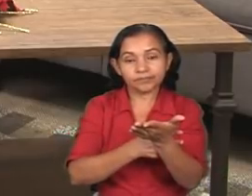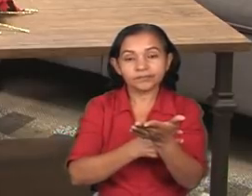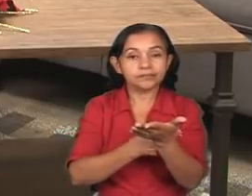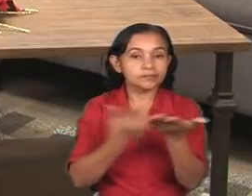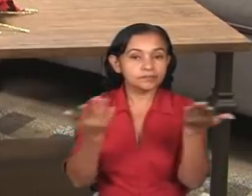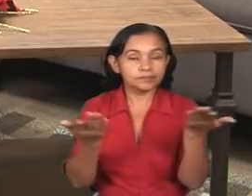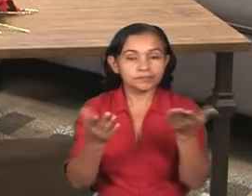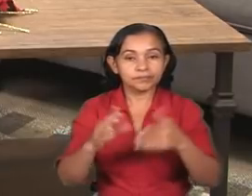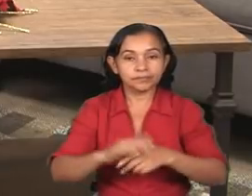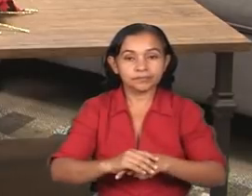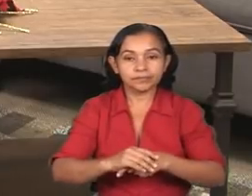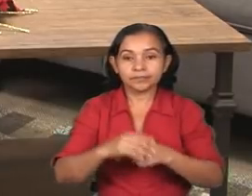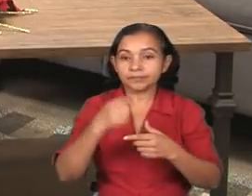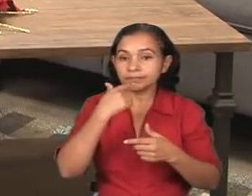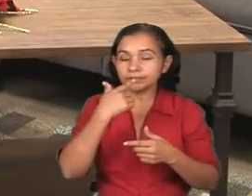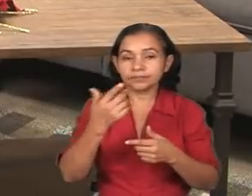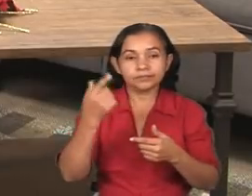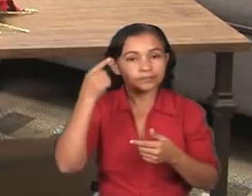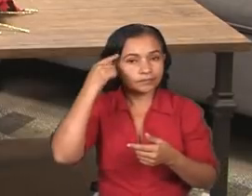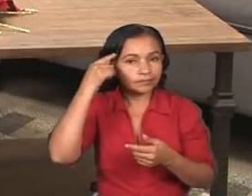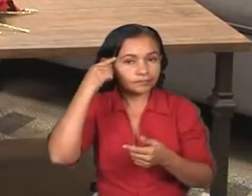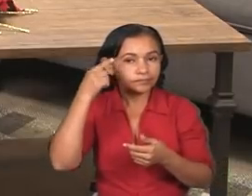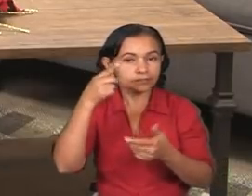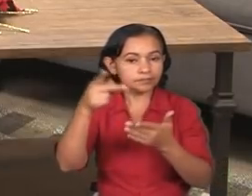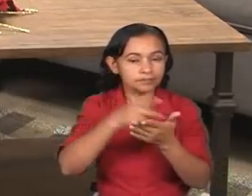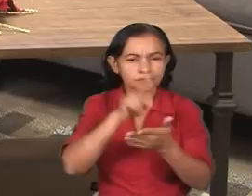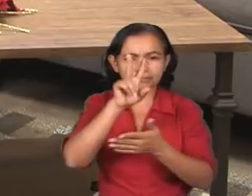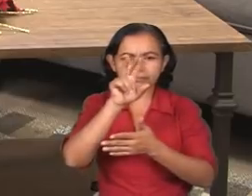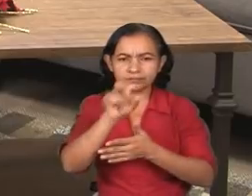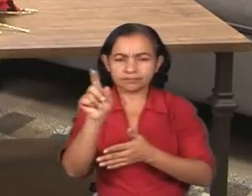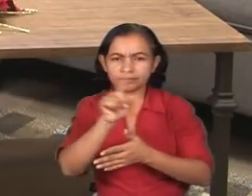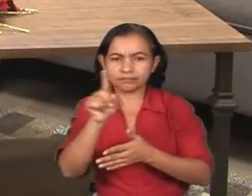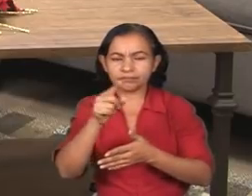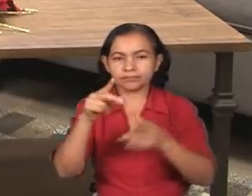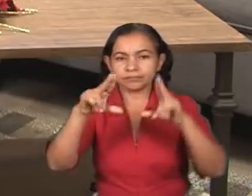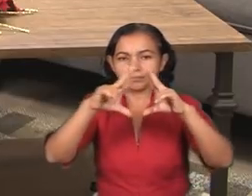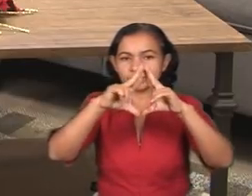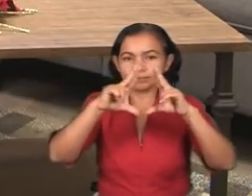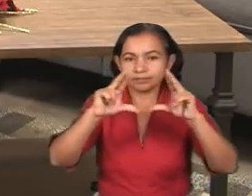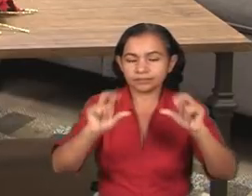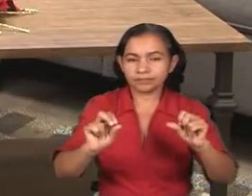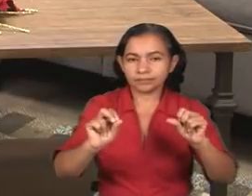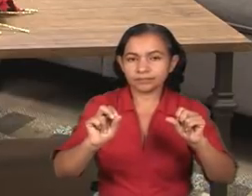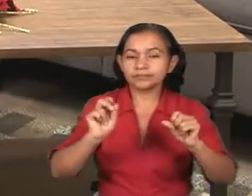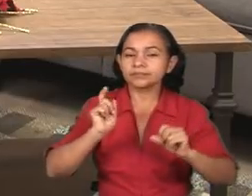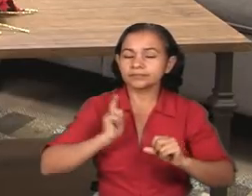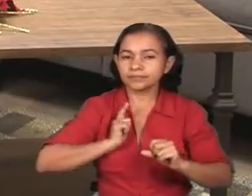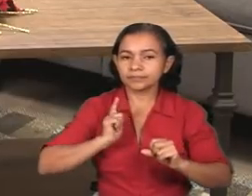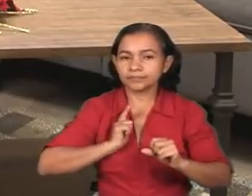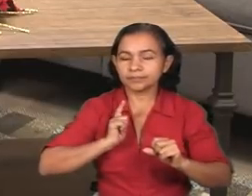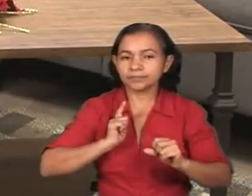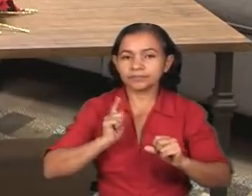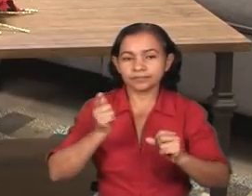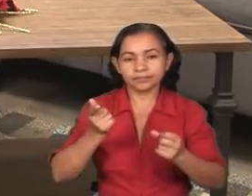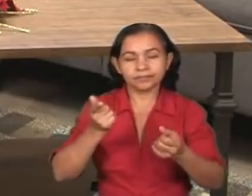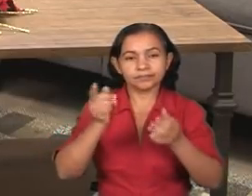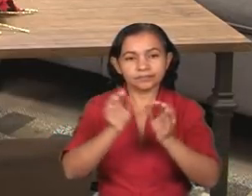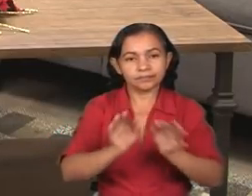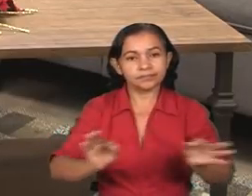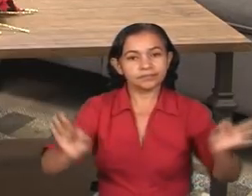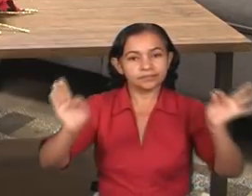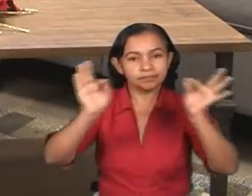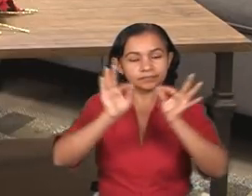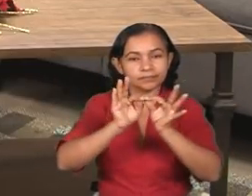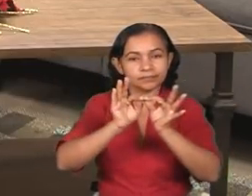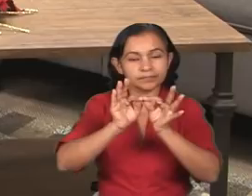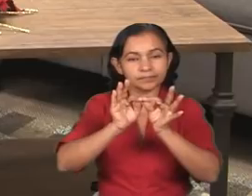pequeños, porque uno cree que en esos países, pero dicen no, Nicaragua realmente... Hay una inversión bastante importante. Hay una inversión bastante importante, y cuando